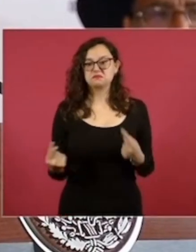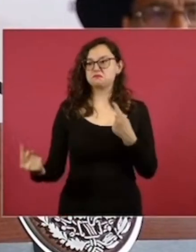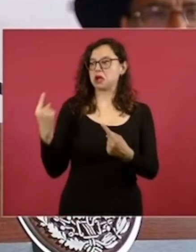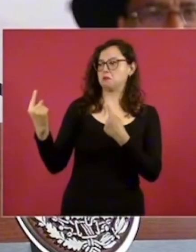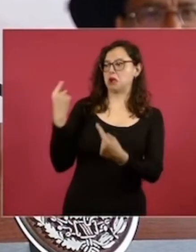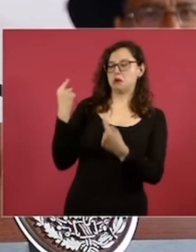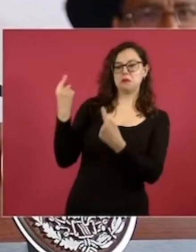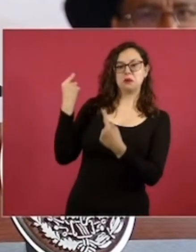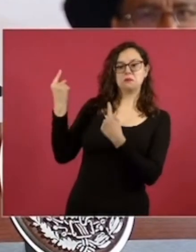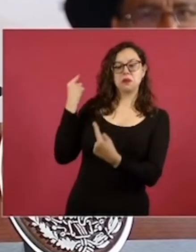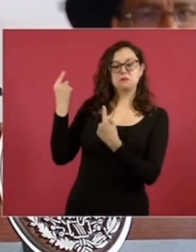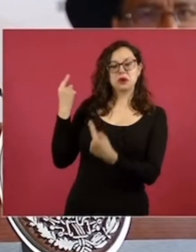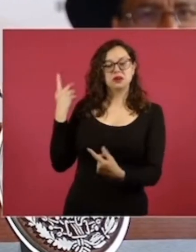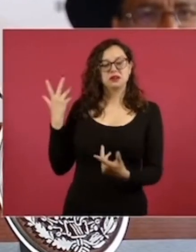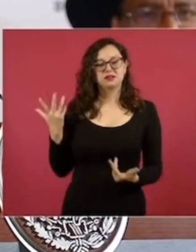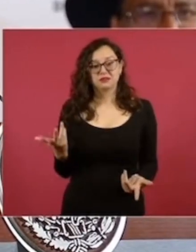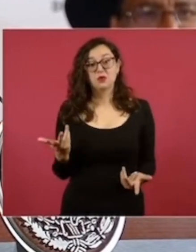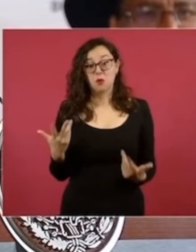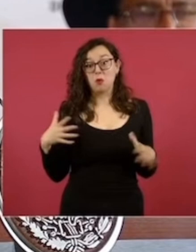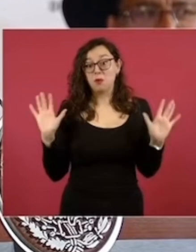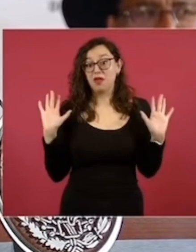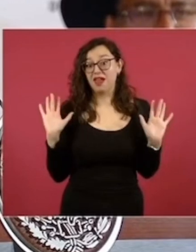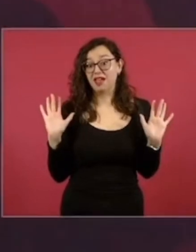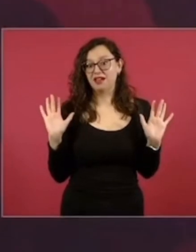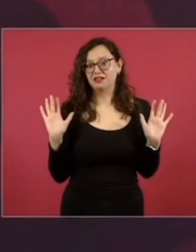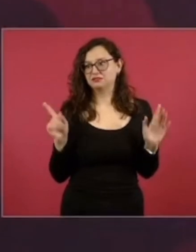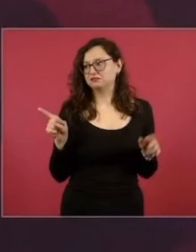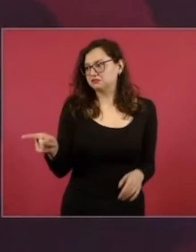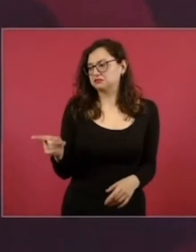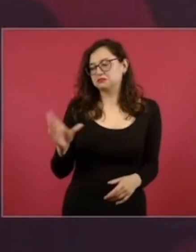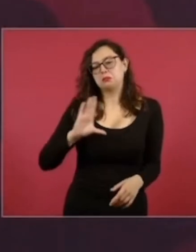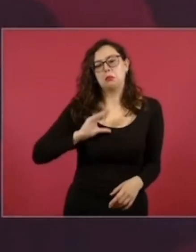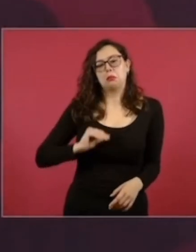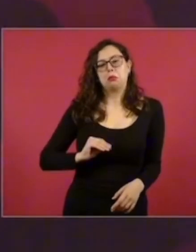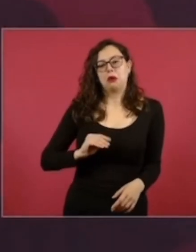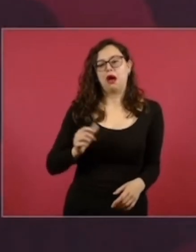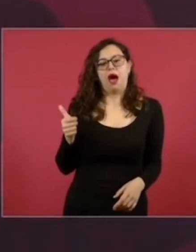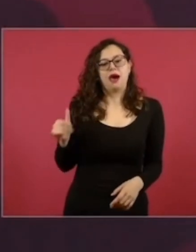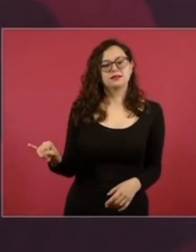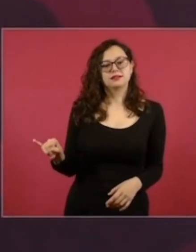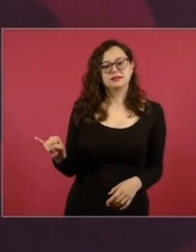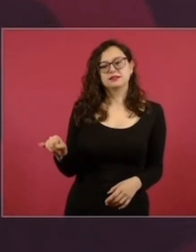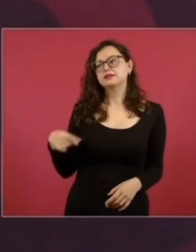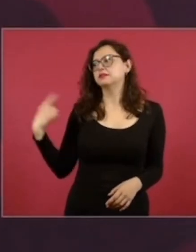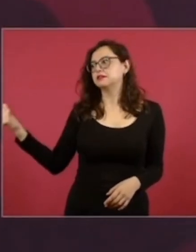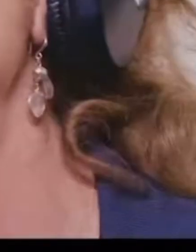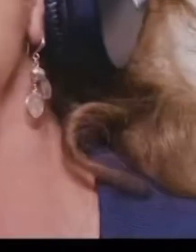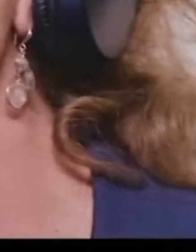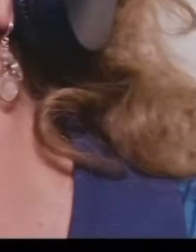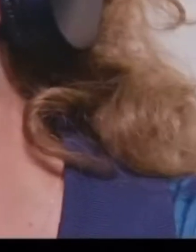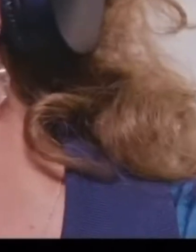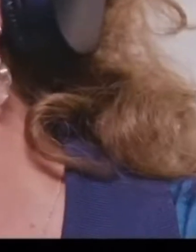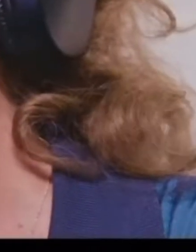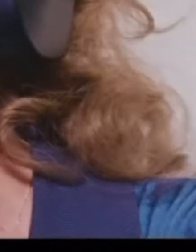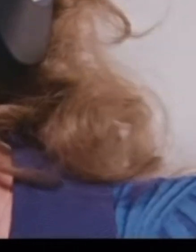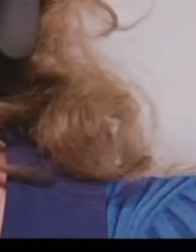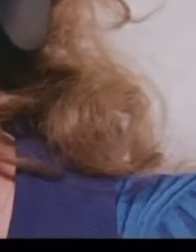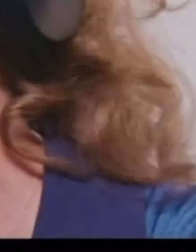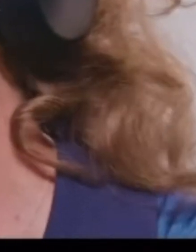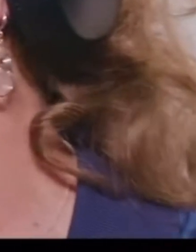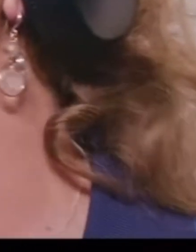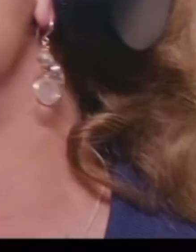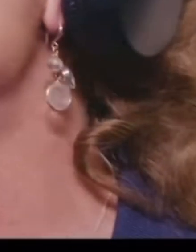indirectas a cuestionar lo que hemos conseguido entre todos. Y hoy